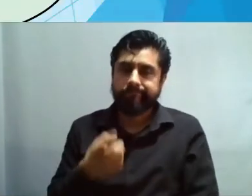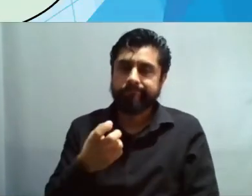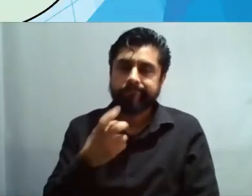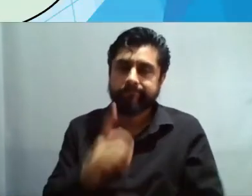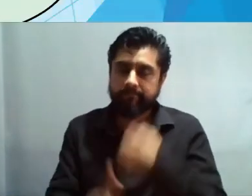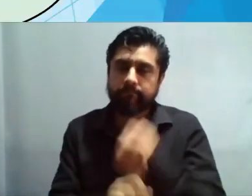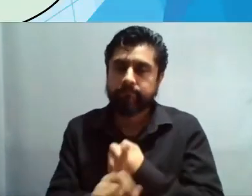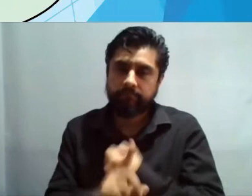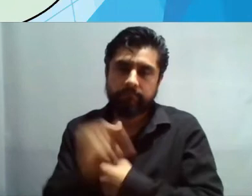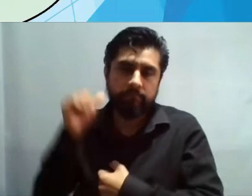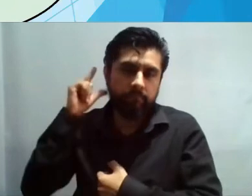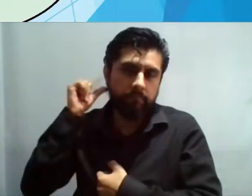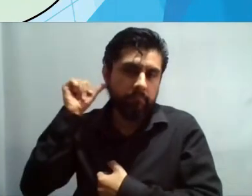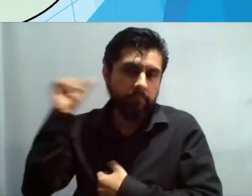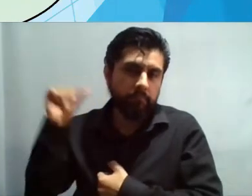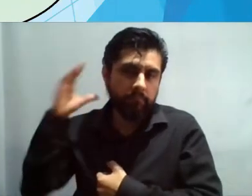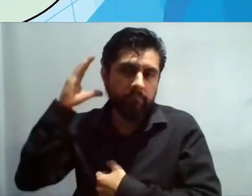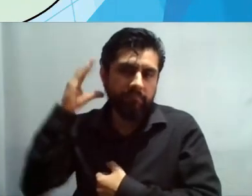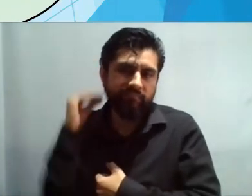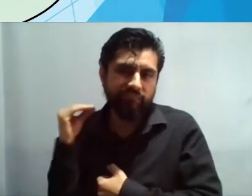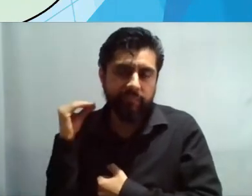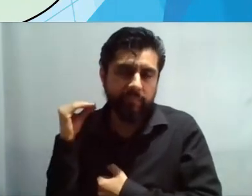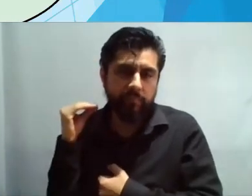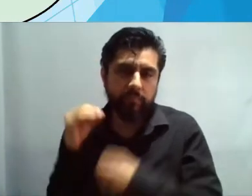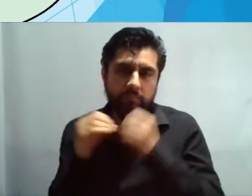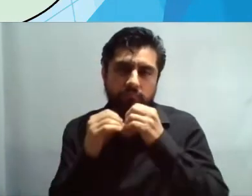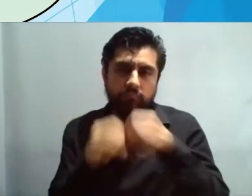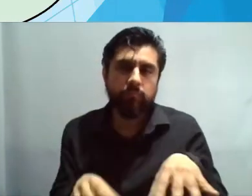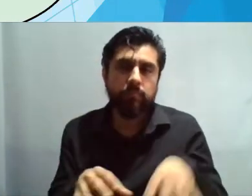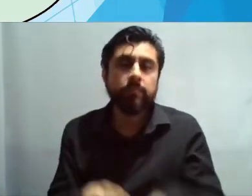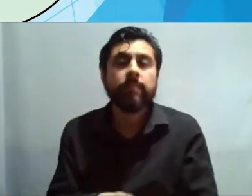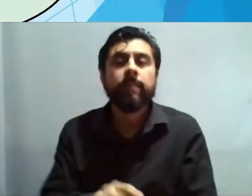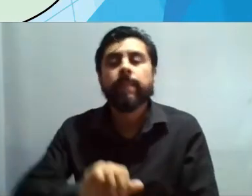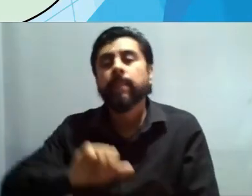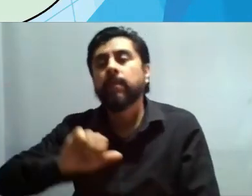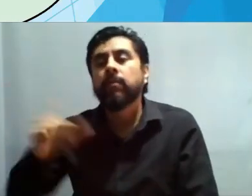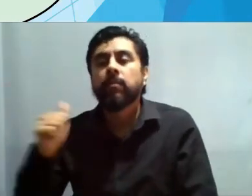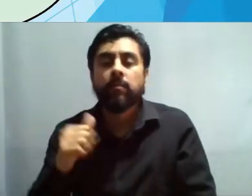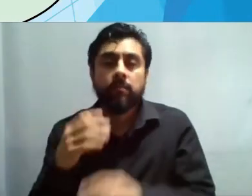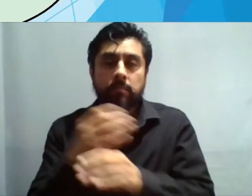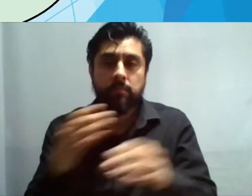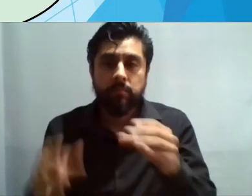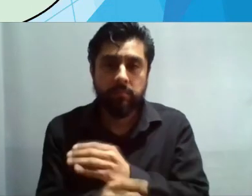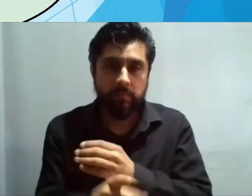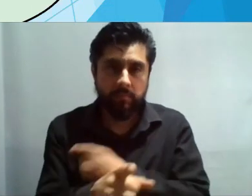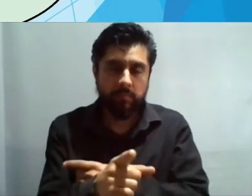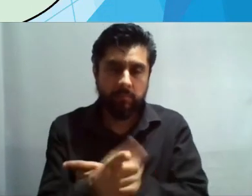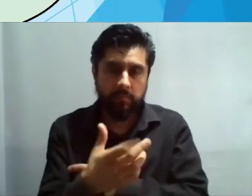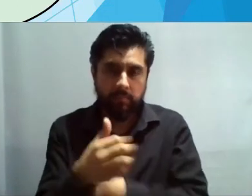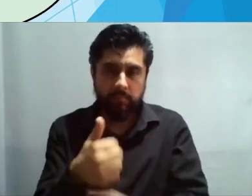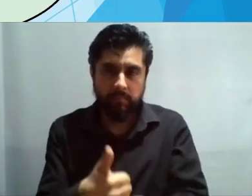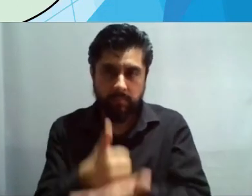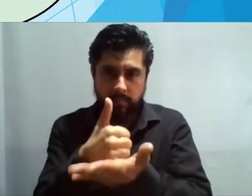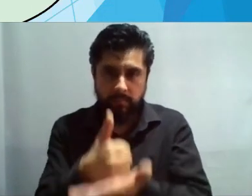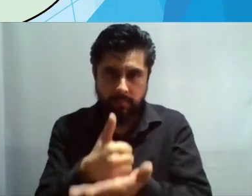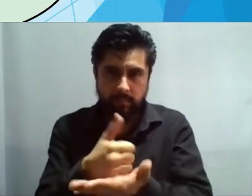favor. ¿Qué otros factores pueden ayudar o favorecer, por así decirlo,